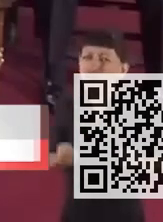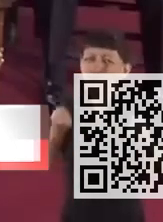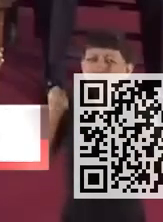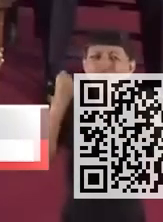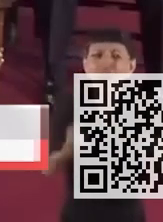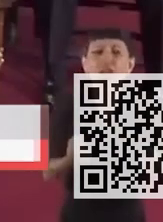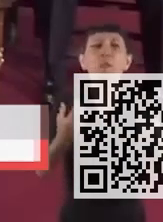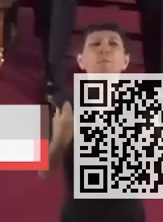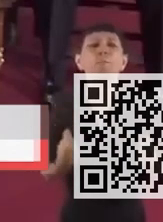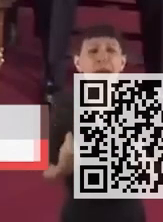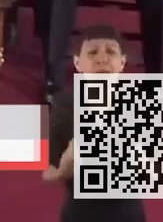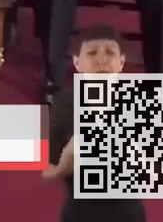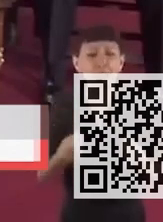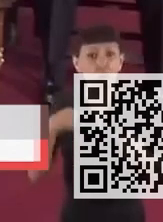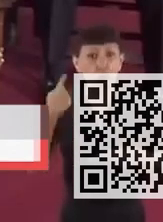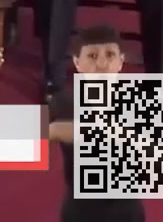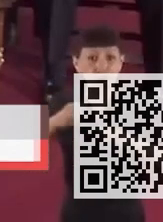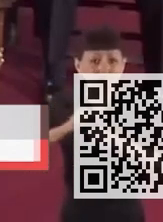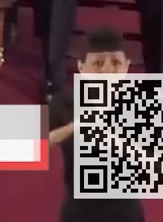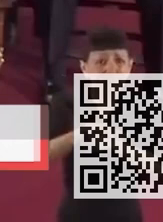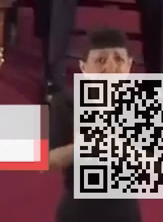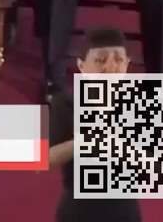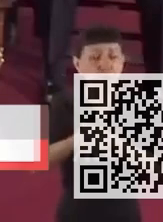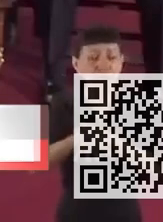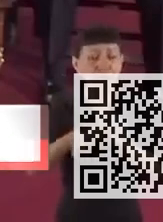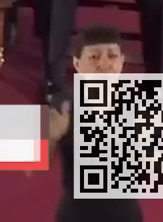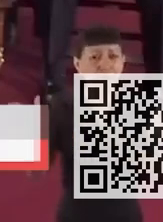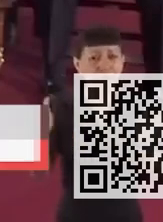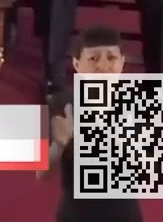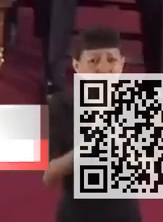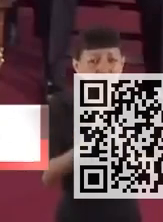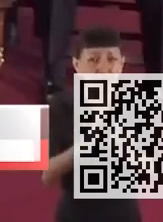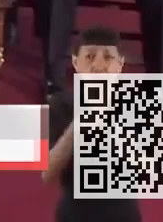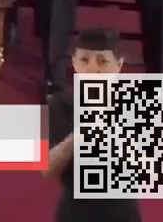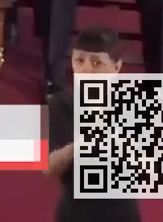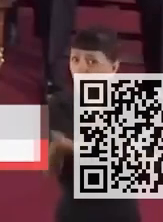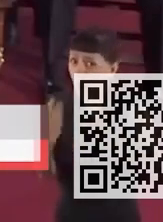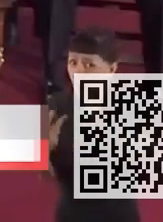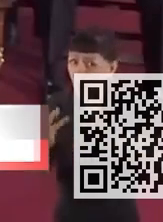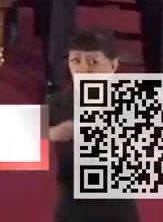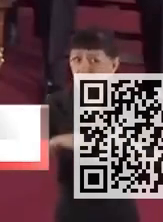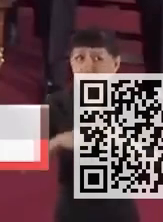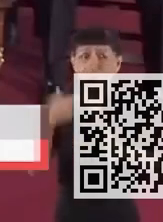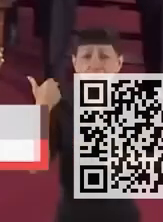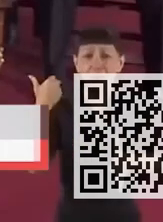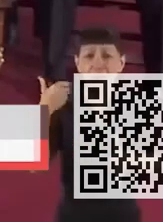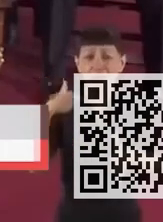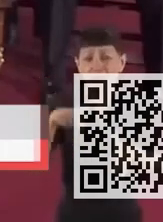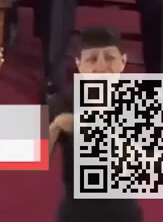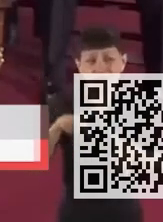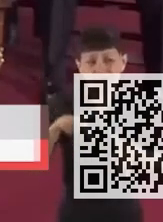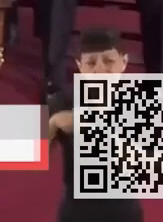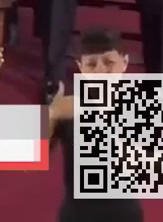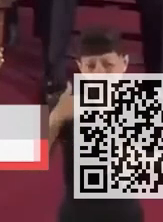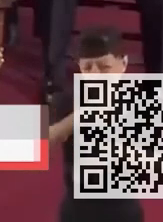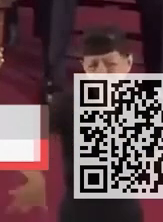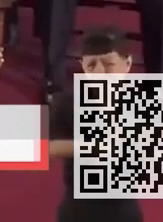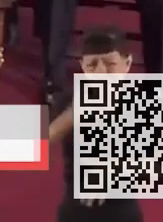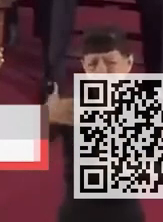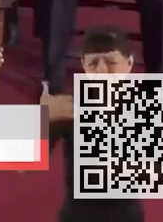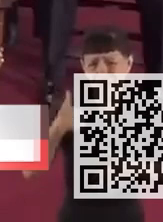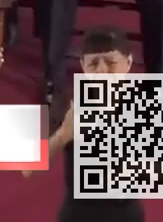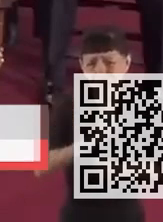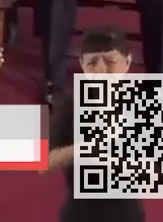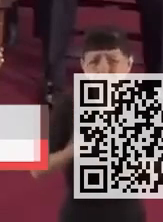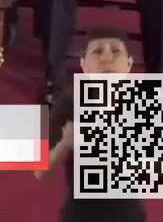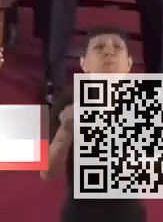en el municipio de Moreno, donde fue donde más cayó. Pero como destacaban, solamente en 3 de estos 24 municipios